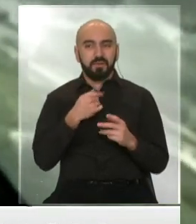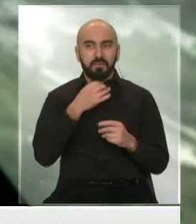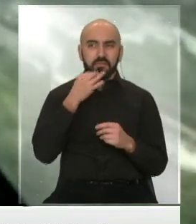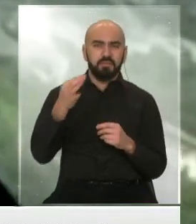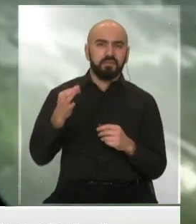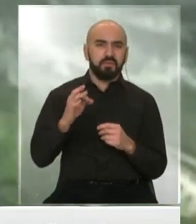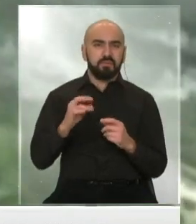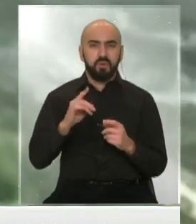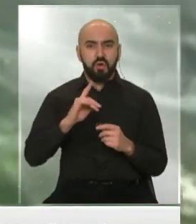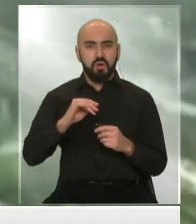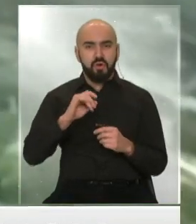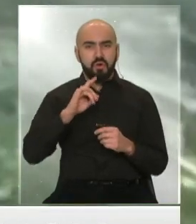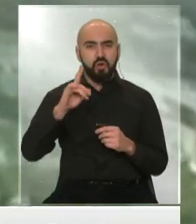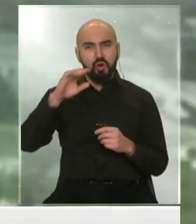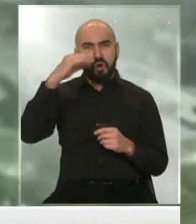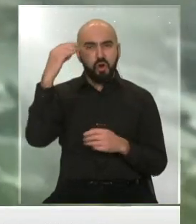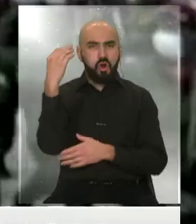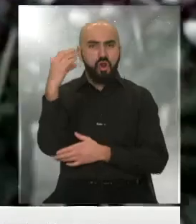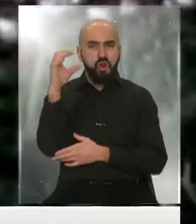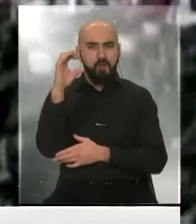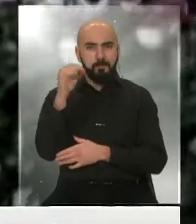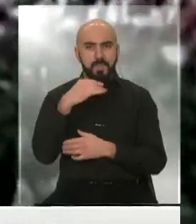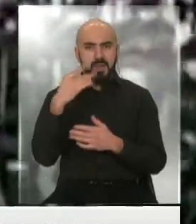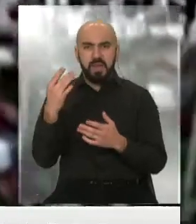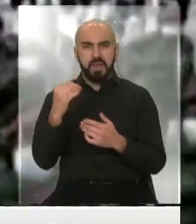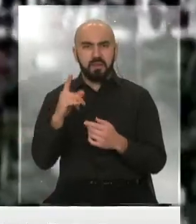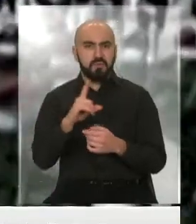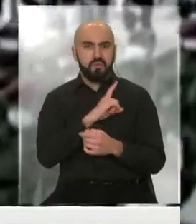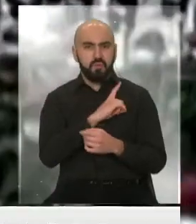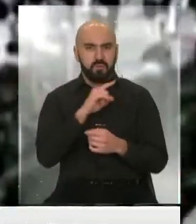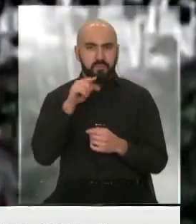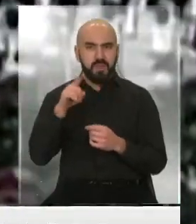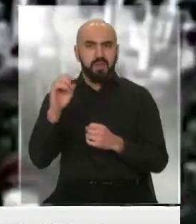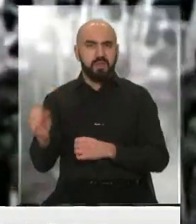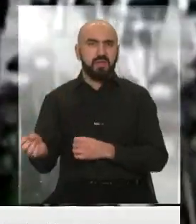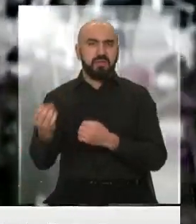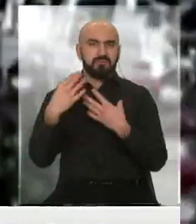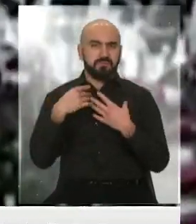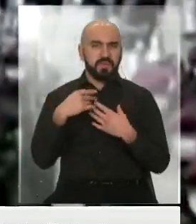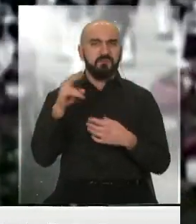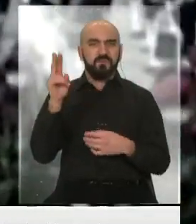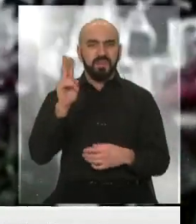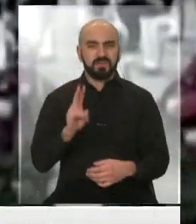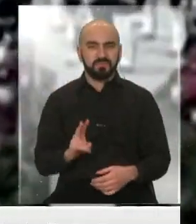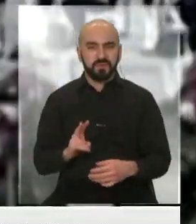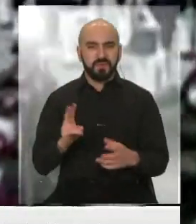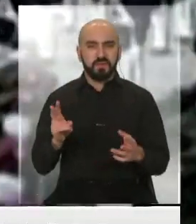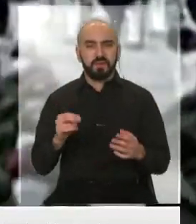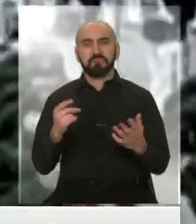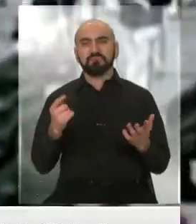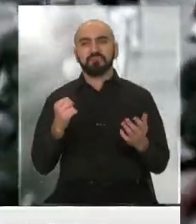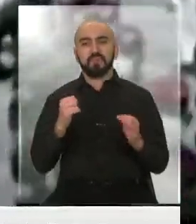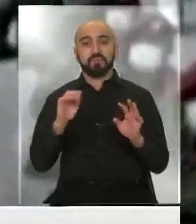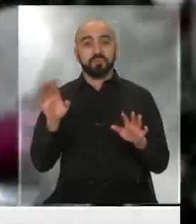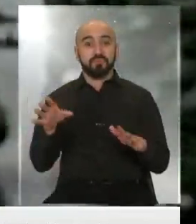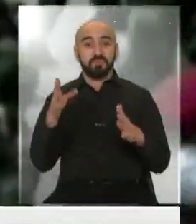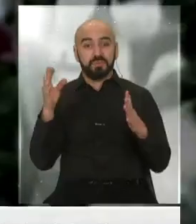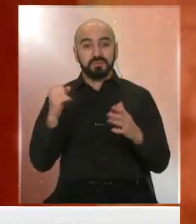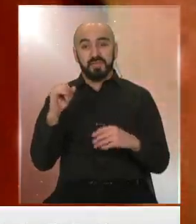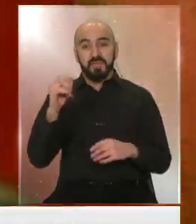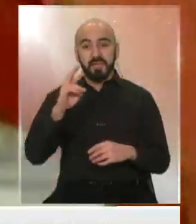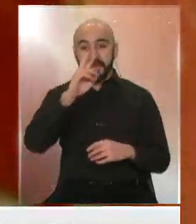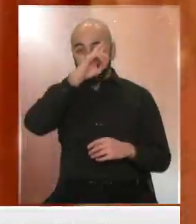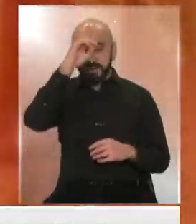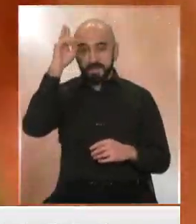que es su vecino, de enviar el virus a Venezuela. En medio de esta tensión, sorprendió que la reina Isabel